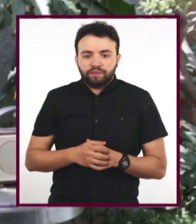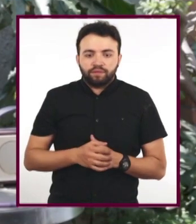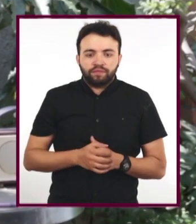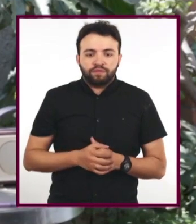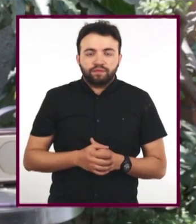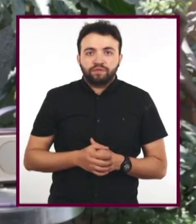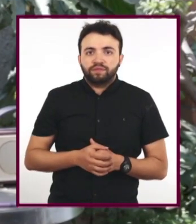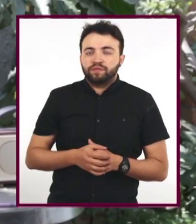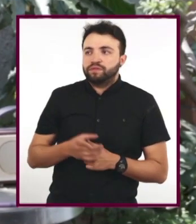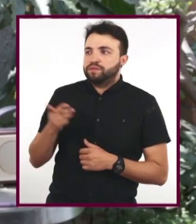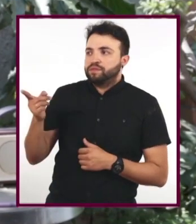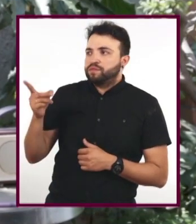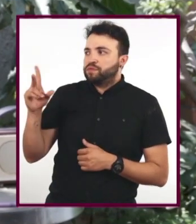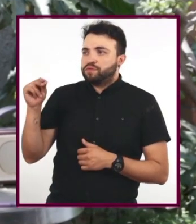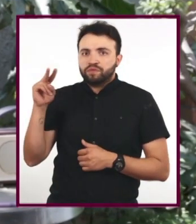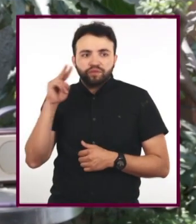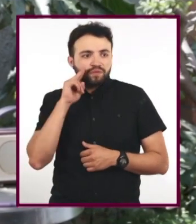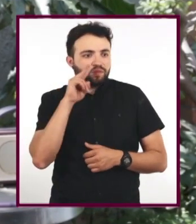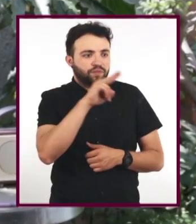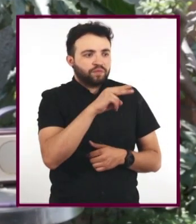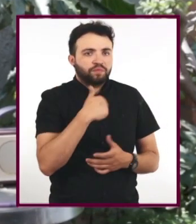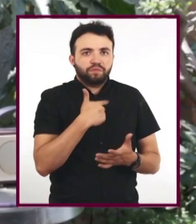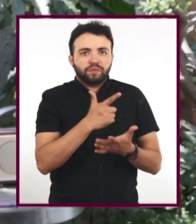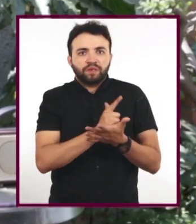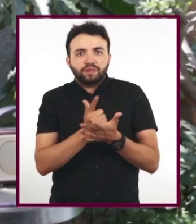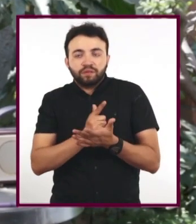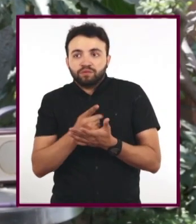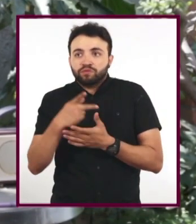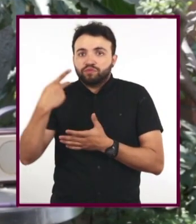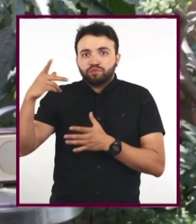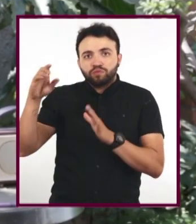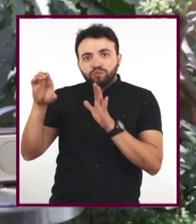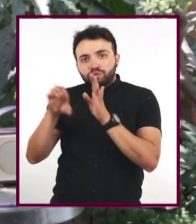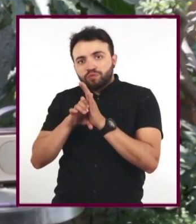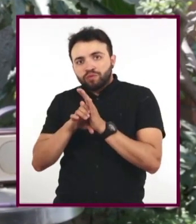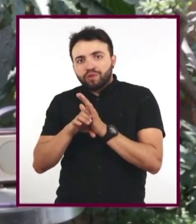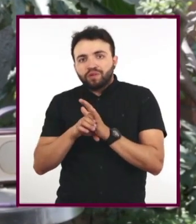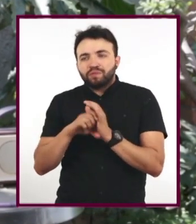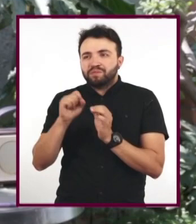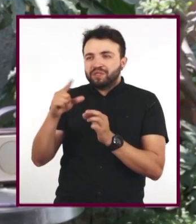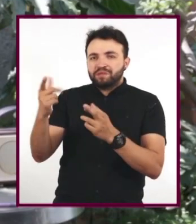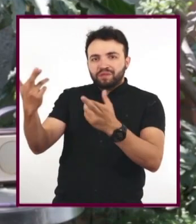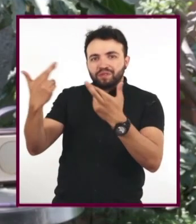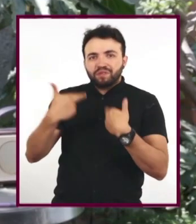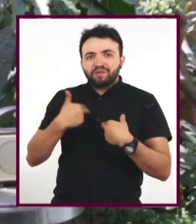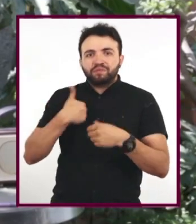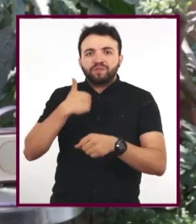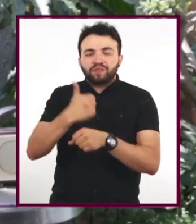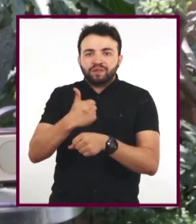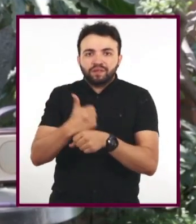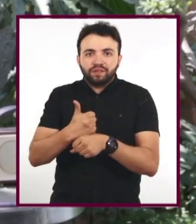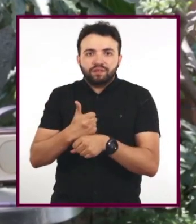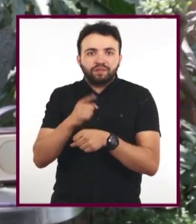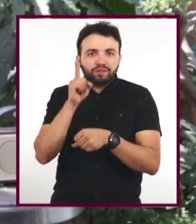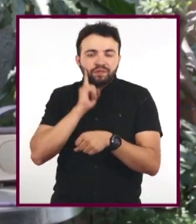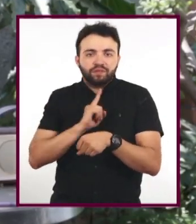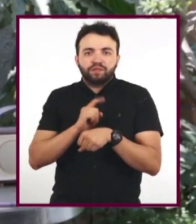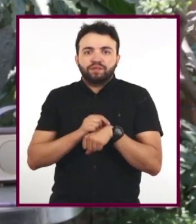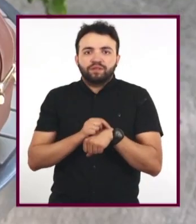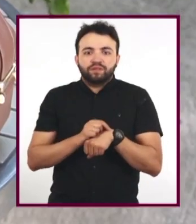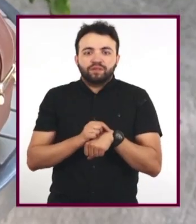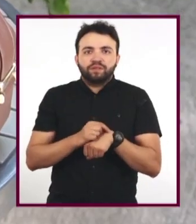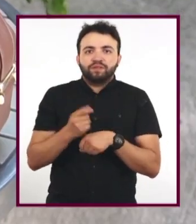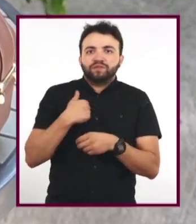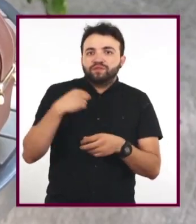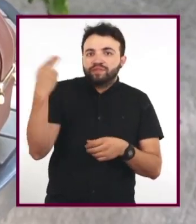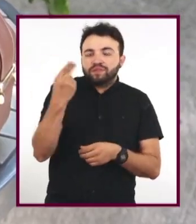¿Tú no viste mi libro? ¿En el estudio o en tu cuarto? El que me regaló Abue. Lo necesito para mi proyecto de arte. No